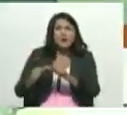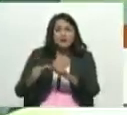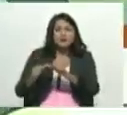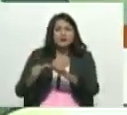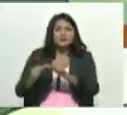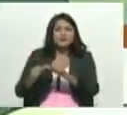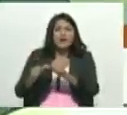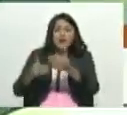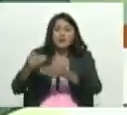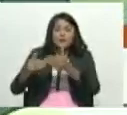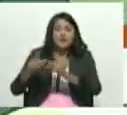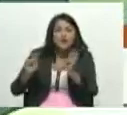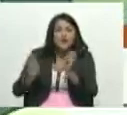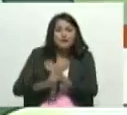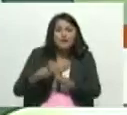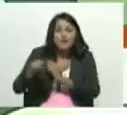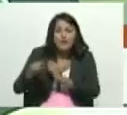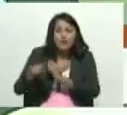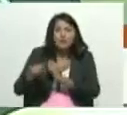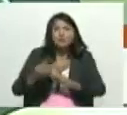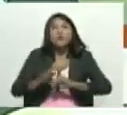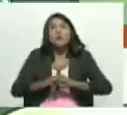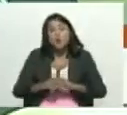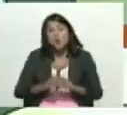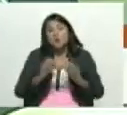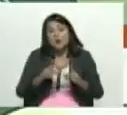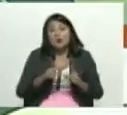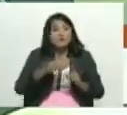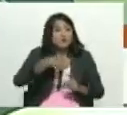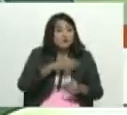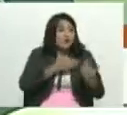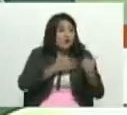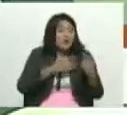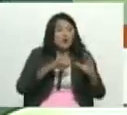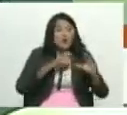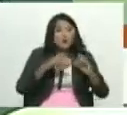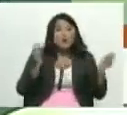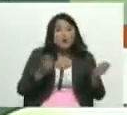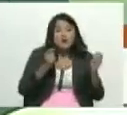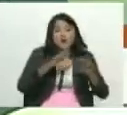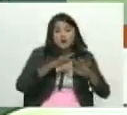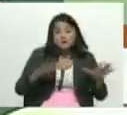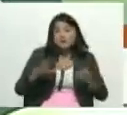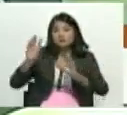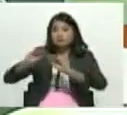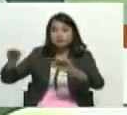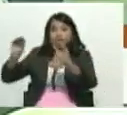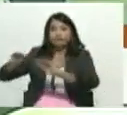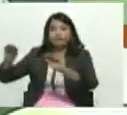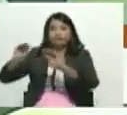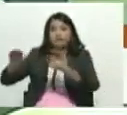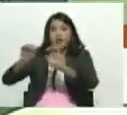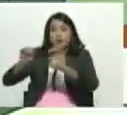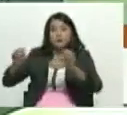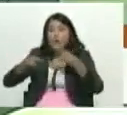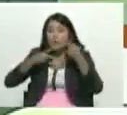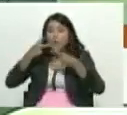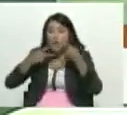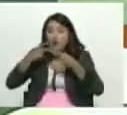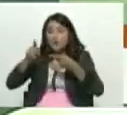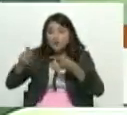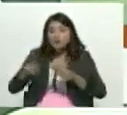transformadora hay que hacer también la comunicación que la educación política la